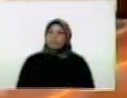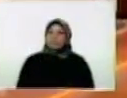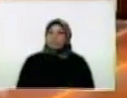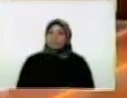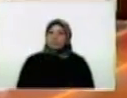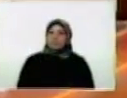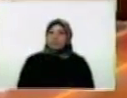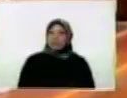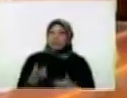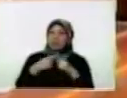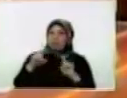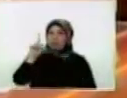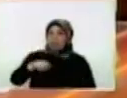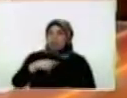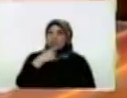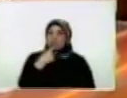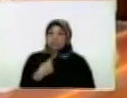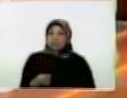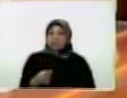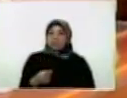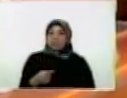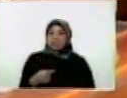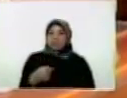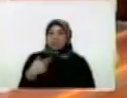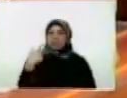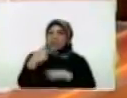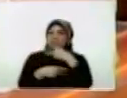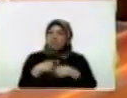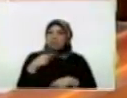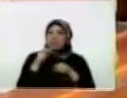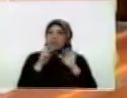Podemos decir también que el